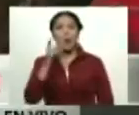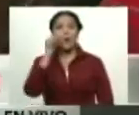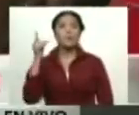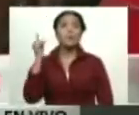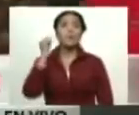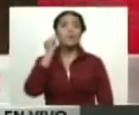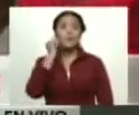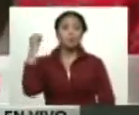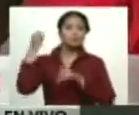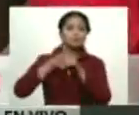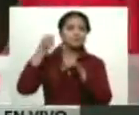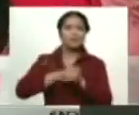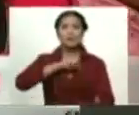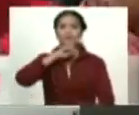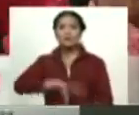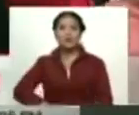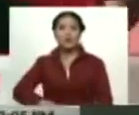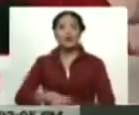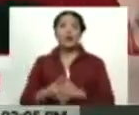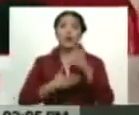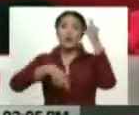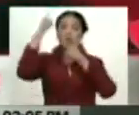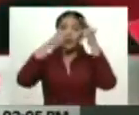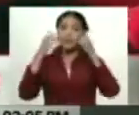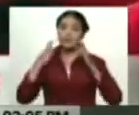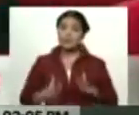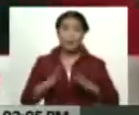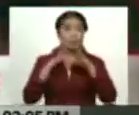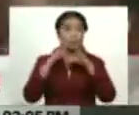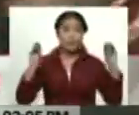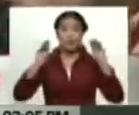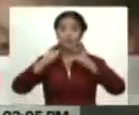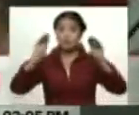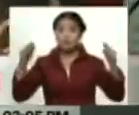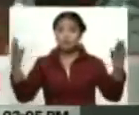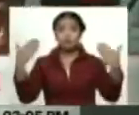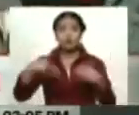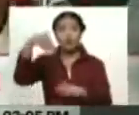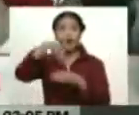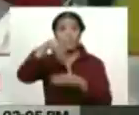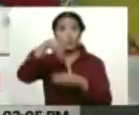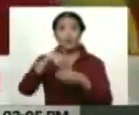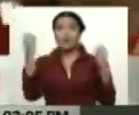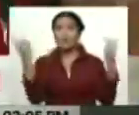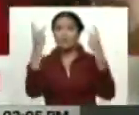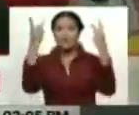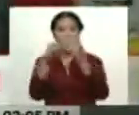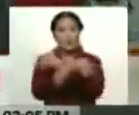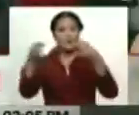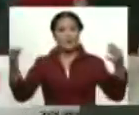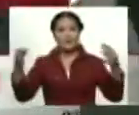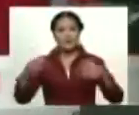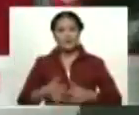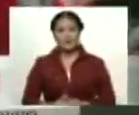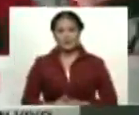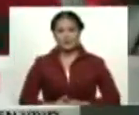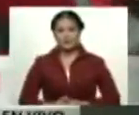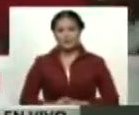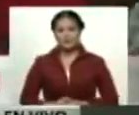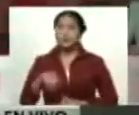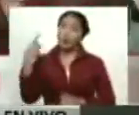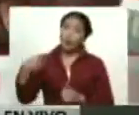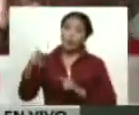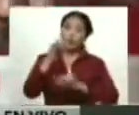hagamos historia grandes. Los de Chávez a votar para una victoria perfecta y espléndida de la patria, agregó. En otro